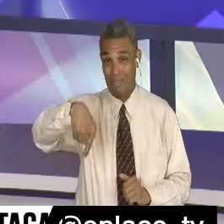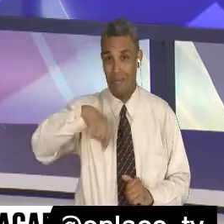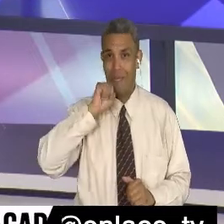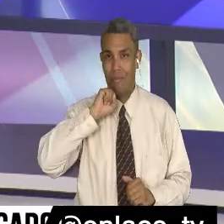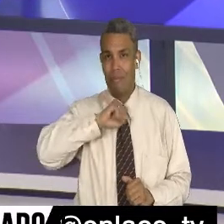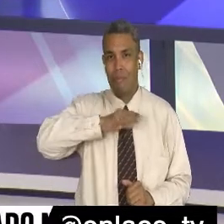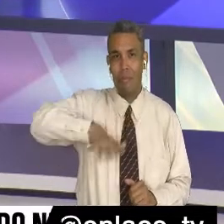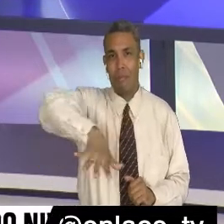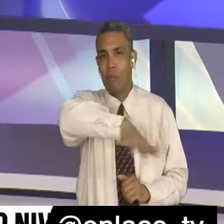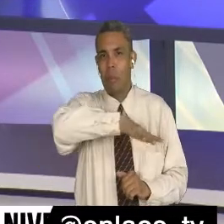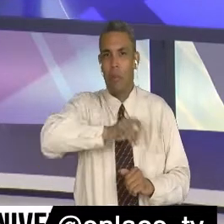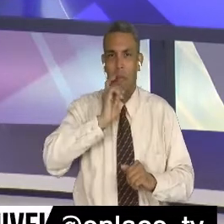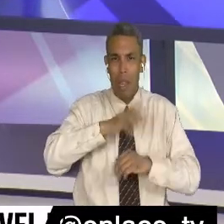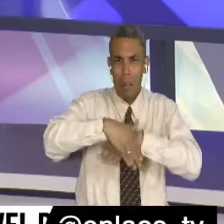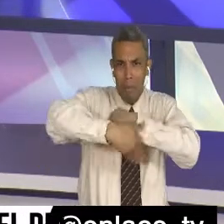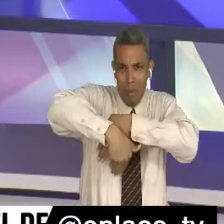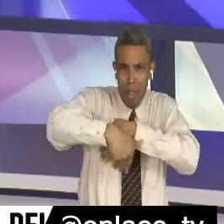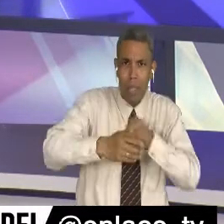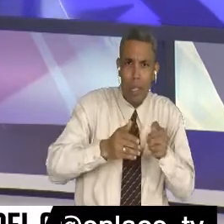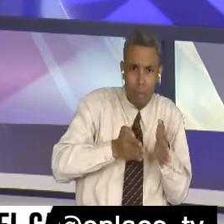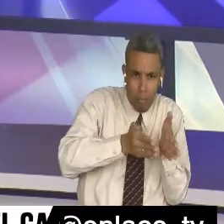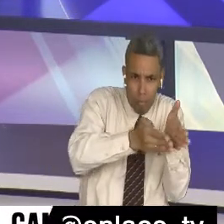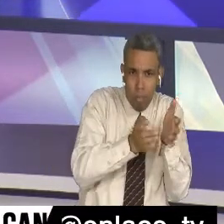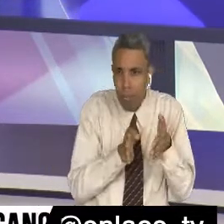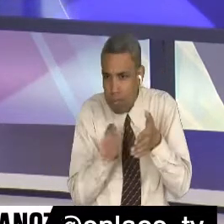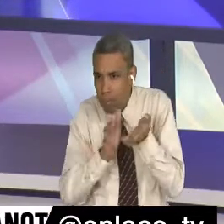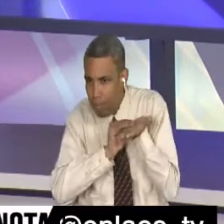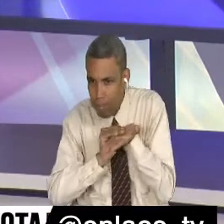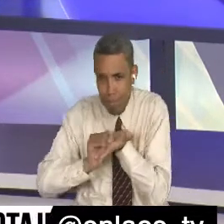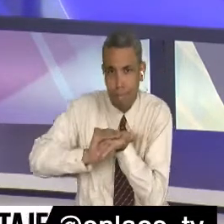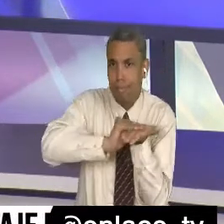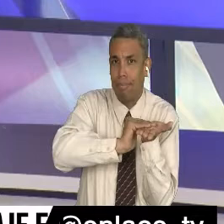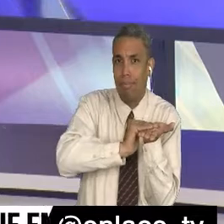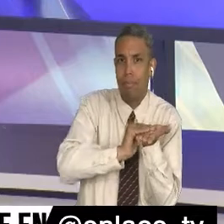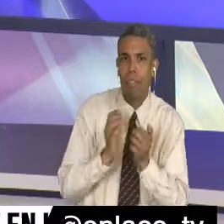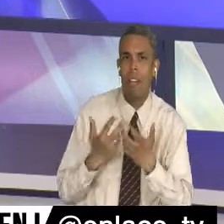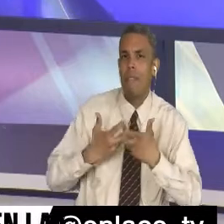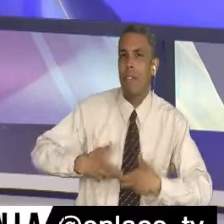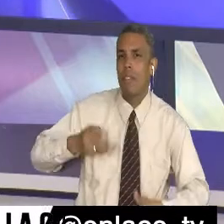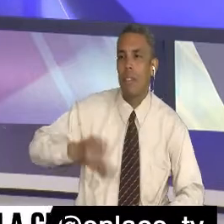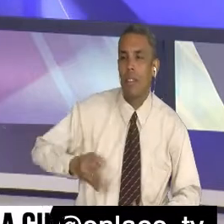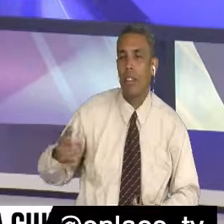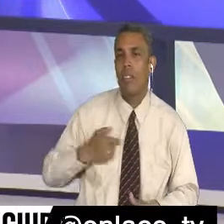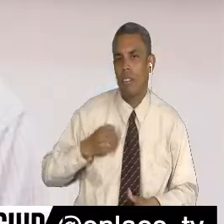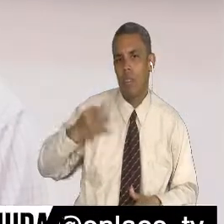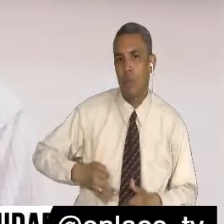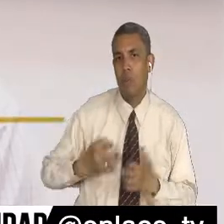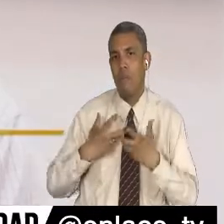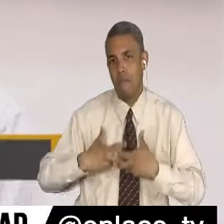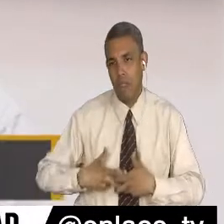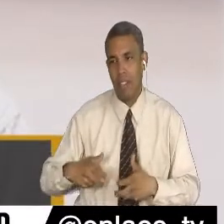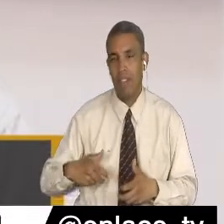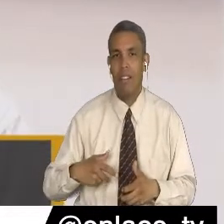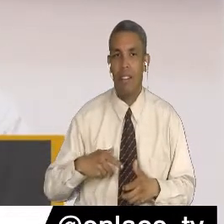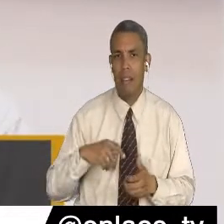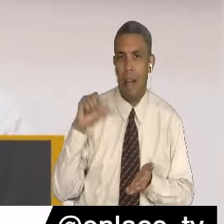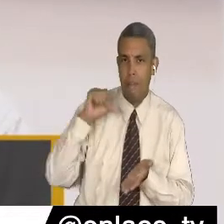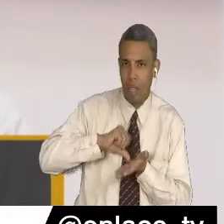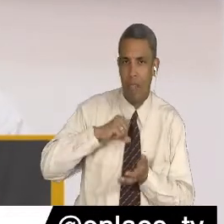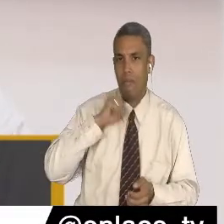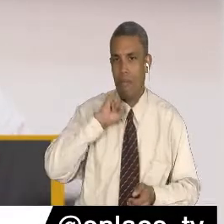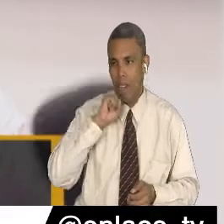contratación de la mano de obra local calificada y no calificada para esta obra será 100% barranqueña. Así lo dio a conocer